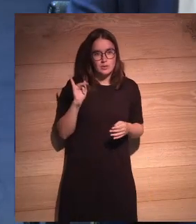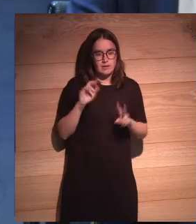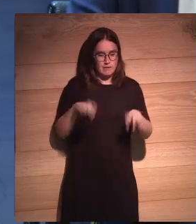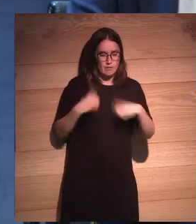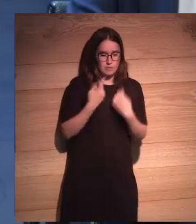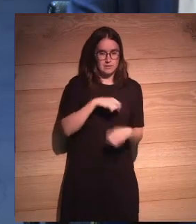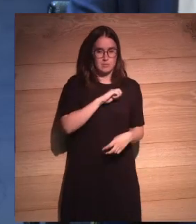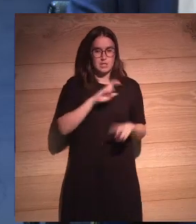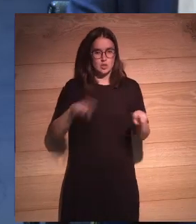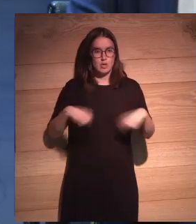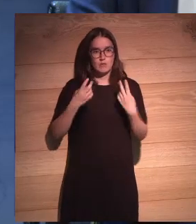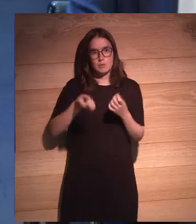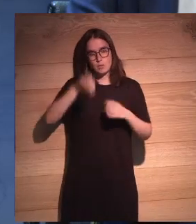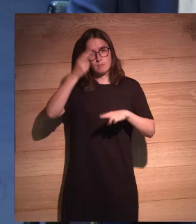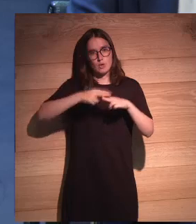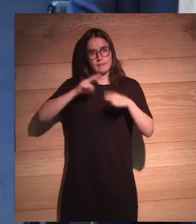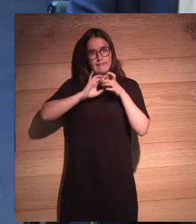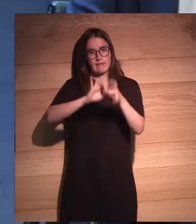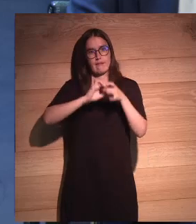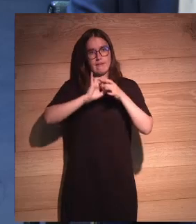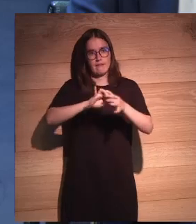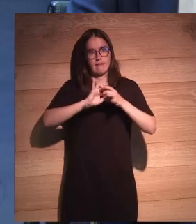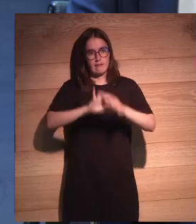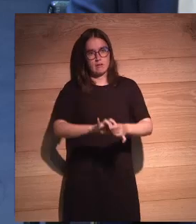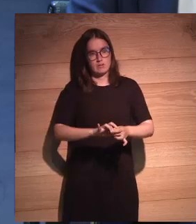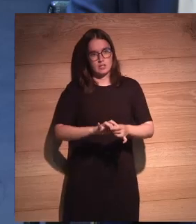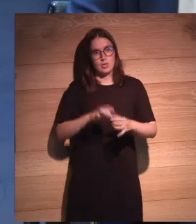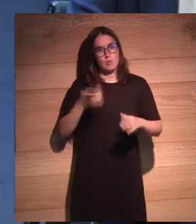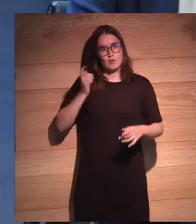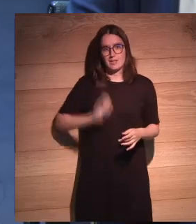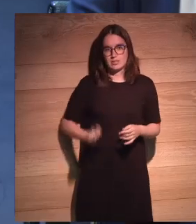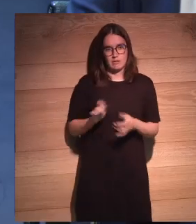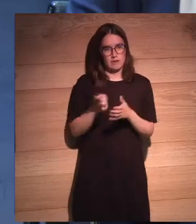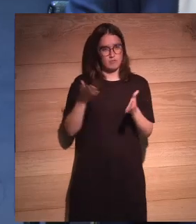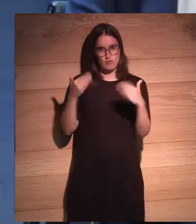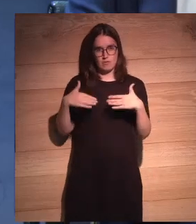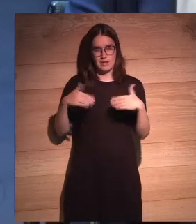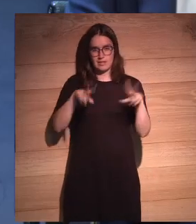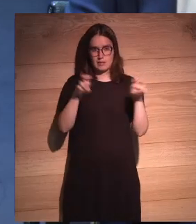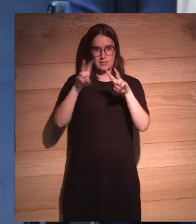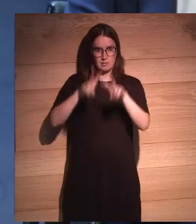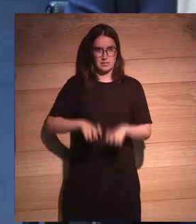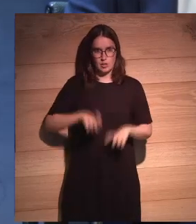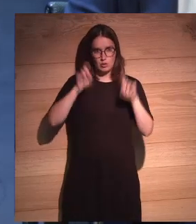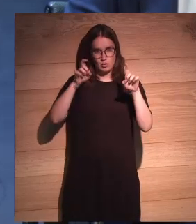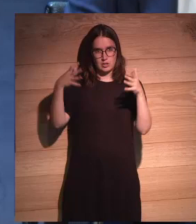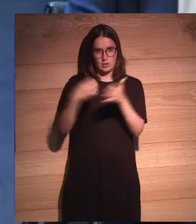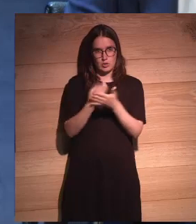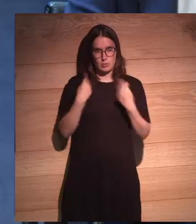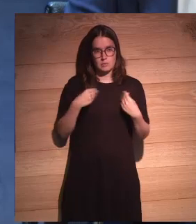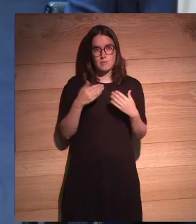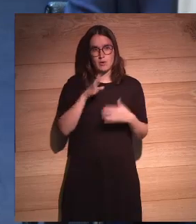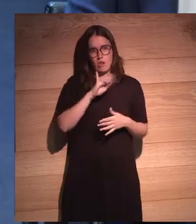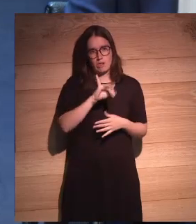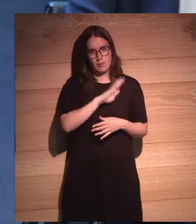reformas aquí en España son reformas muy ideologizadas, muy políticas, que están muy poco profesionalizadas sobre temas de investigación educativa y todo eso. Pero